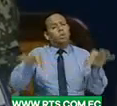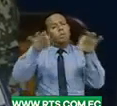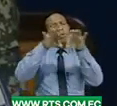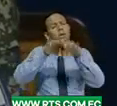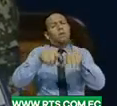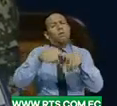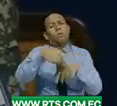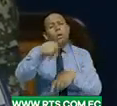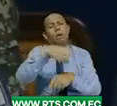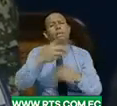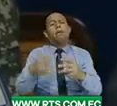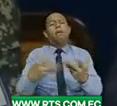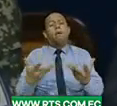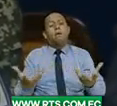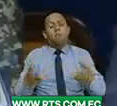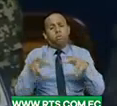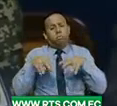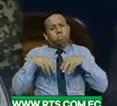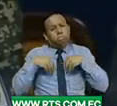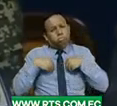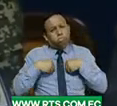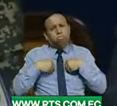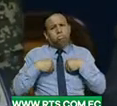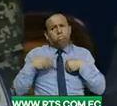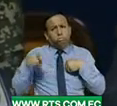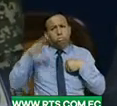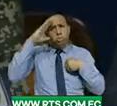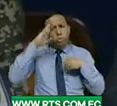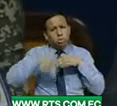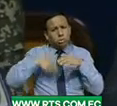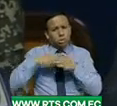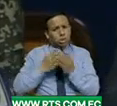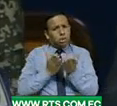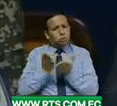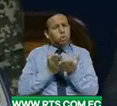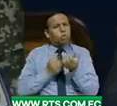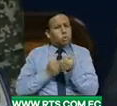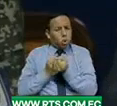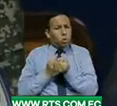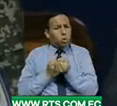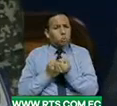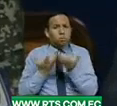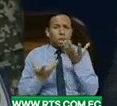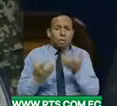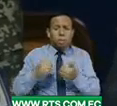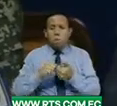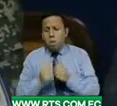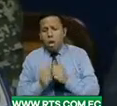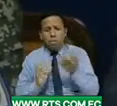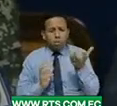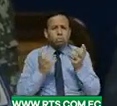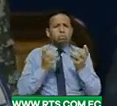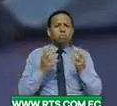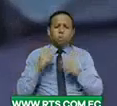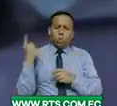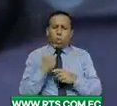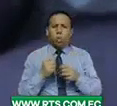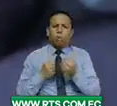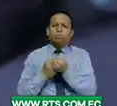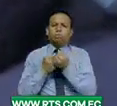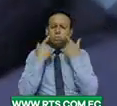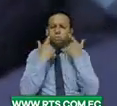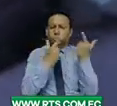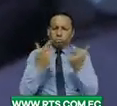es el portafolio de servicios de la Policía Nacional para evitar cualquier tipo de inconvenientes y trabajar en conjunto. No descuidarán,